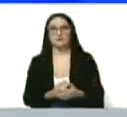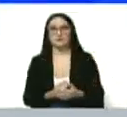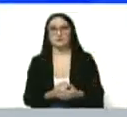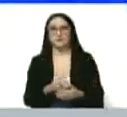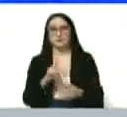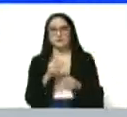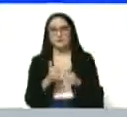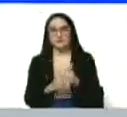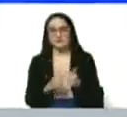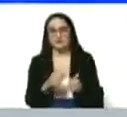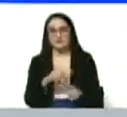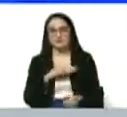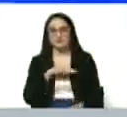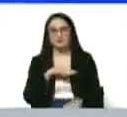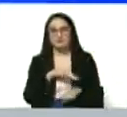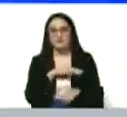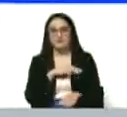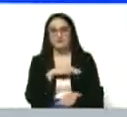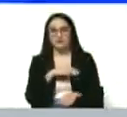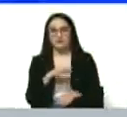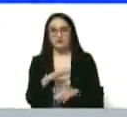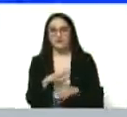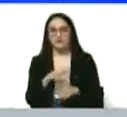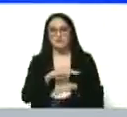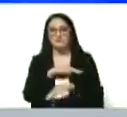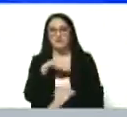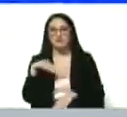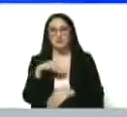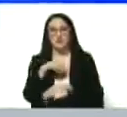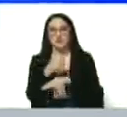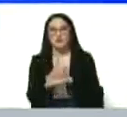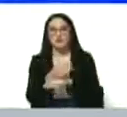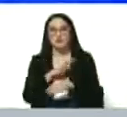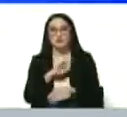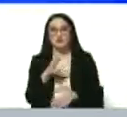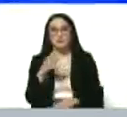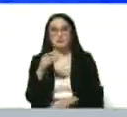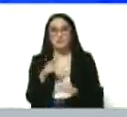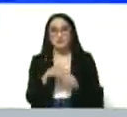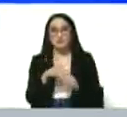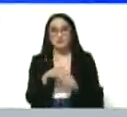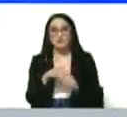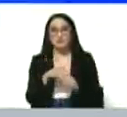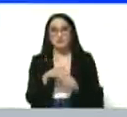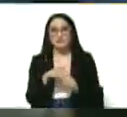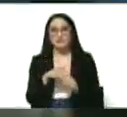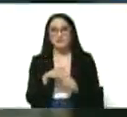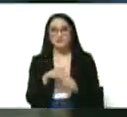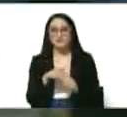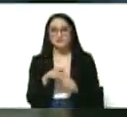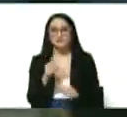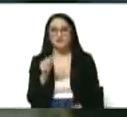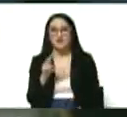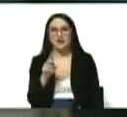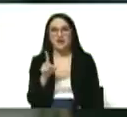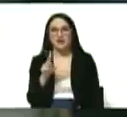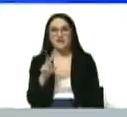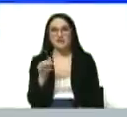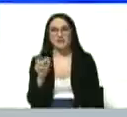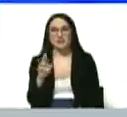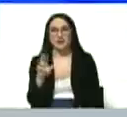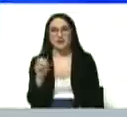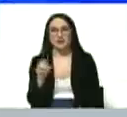viceministros y miembros de la Junta Directiva de PDVSA, Su Excelencia Dr. Álvaro Silva Calderón,